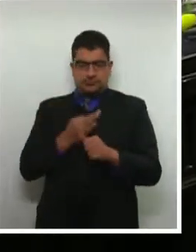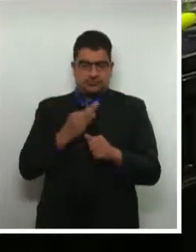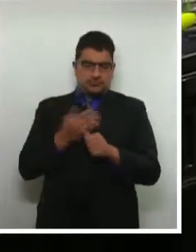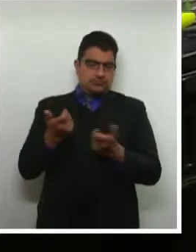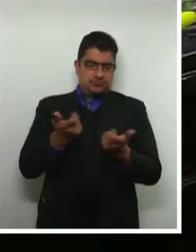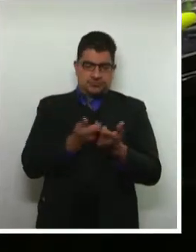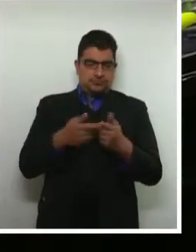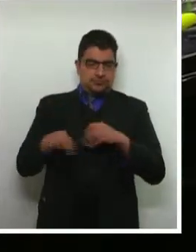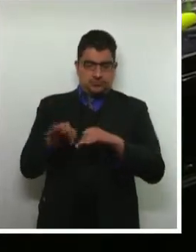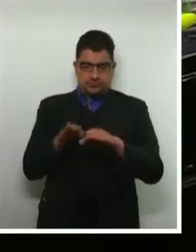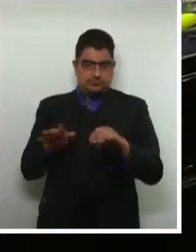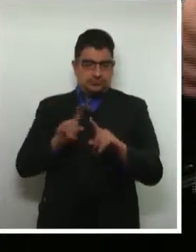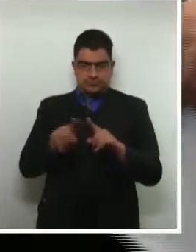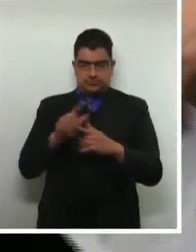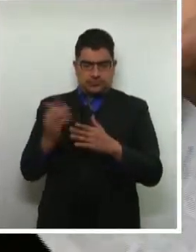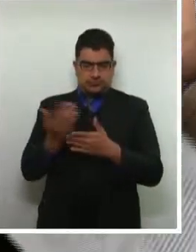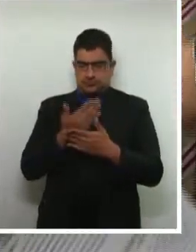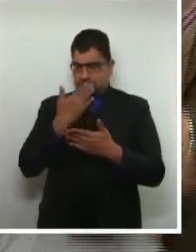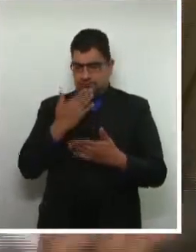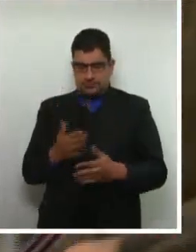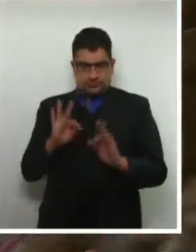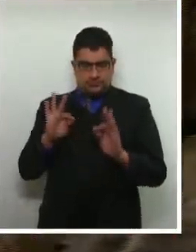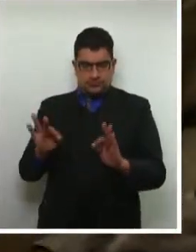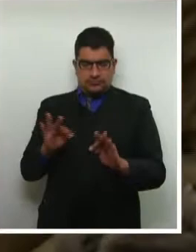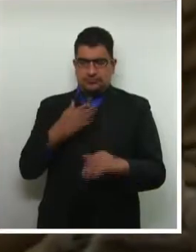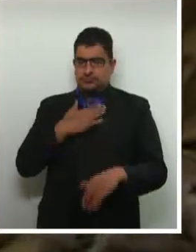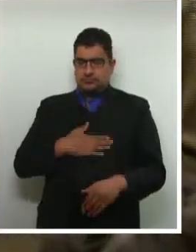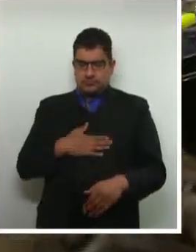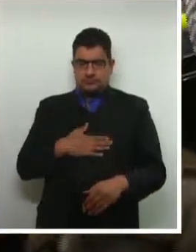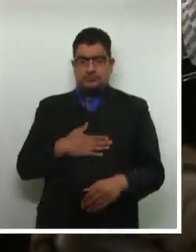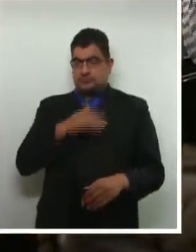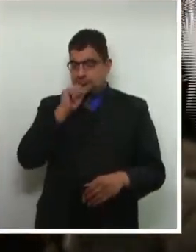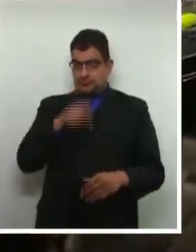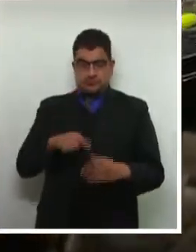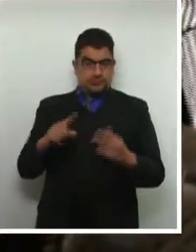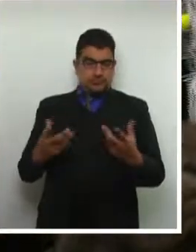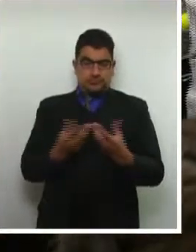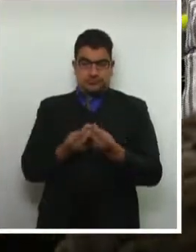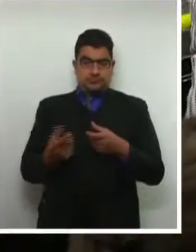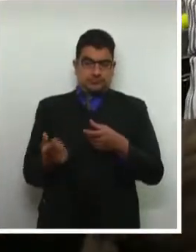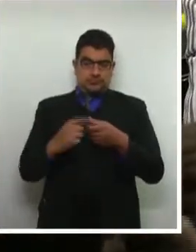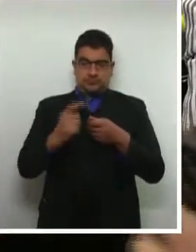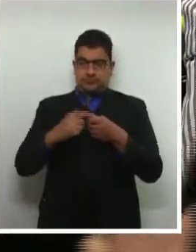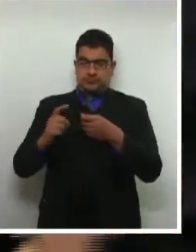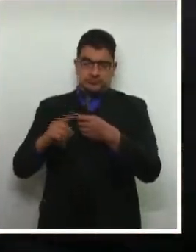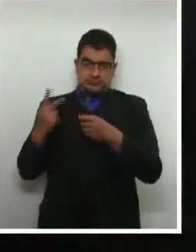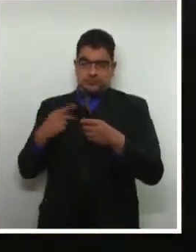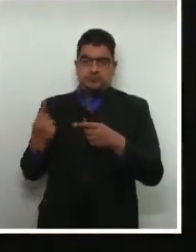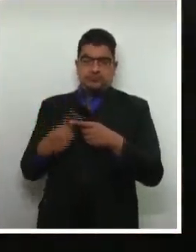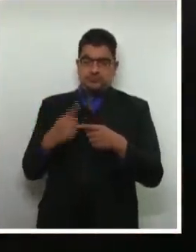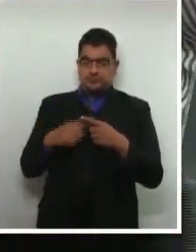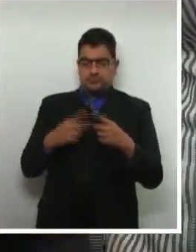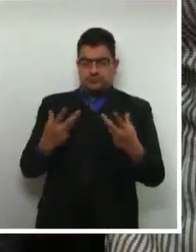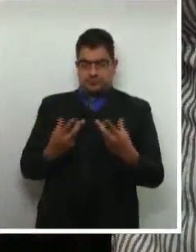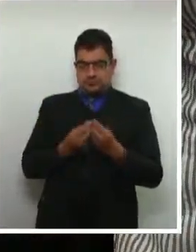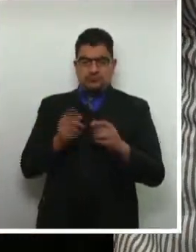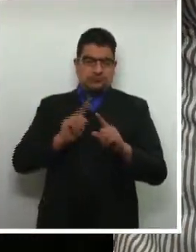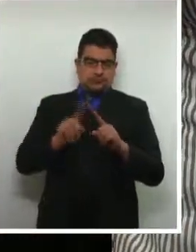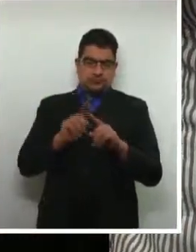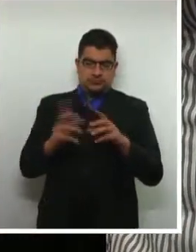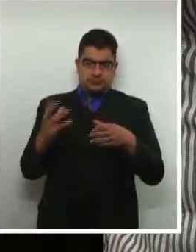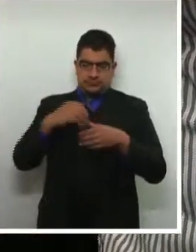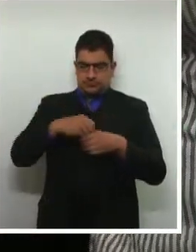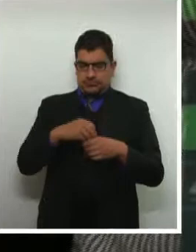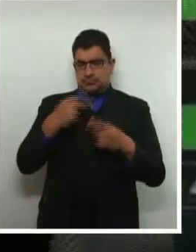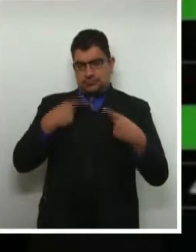ingreso. También menciona que el Consejo se integra por representantes de organizaciones ciudadanas,